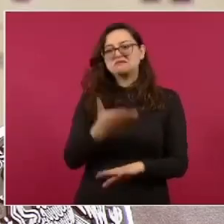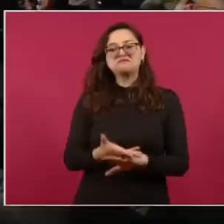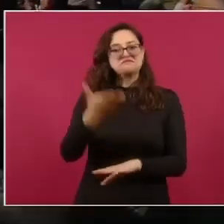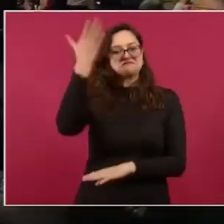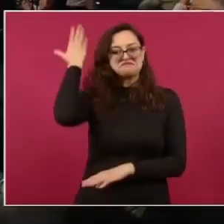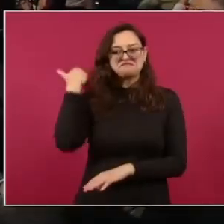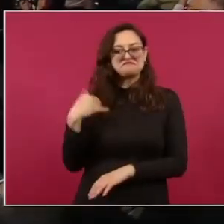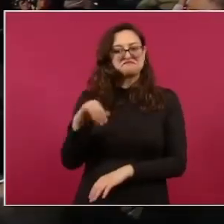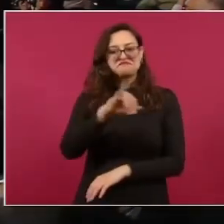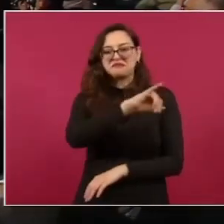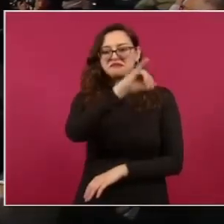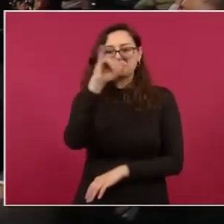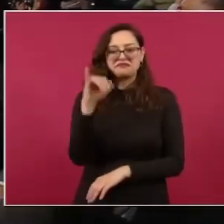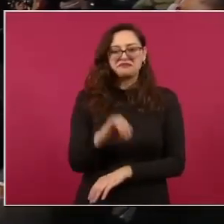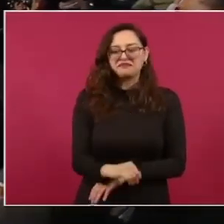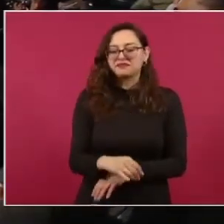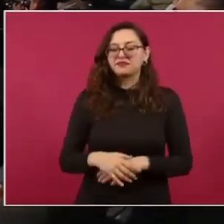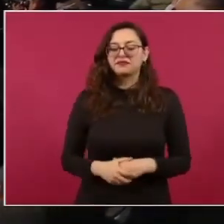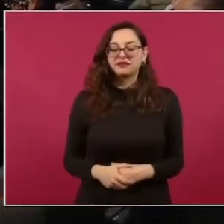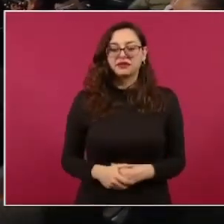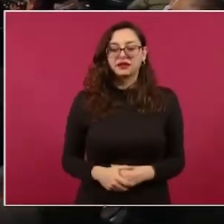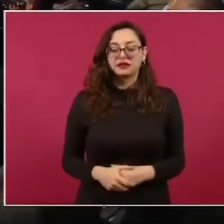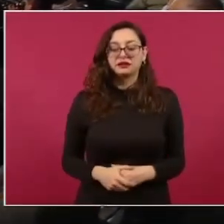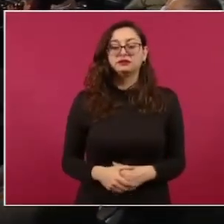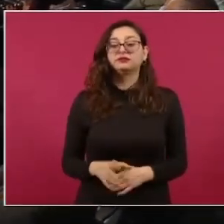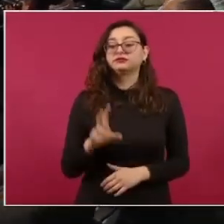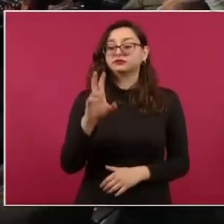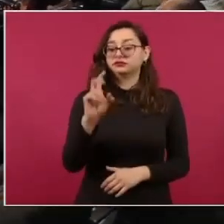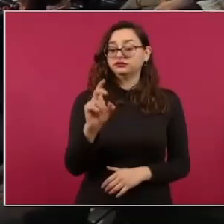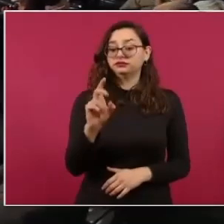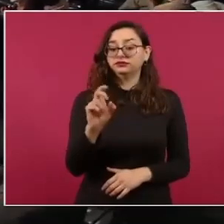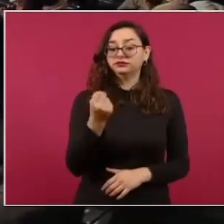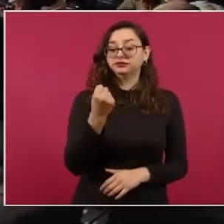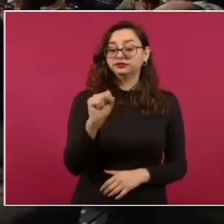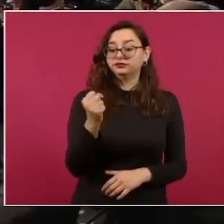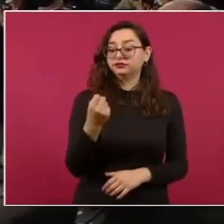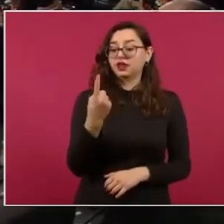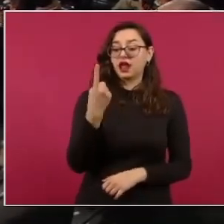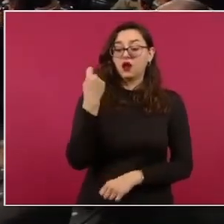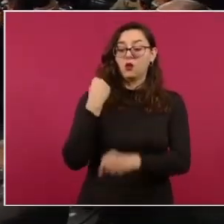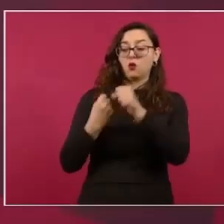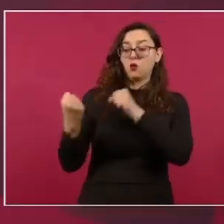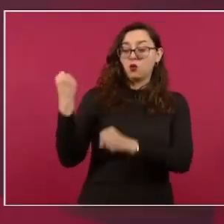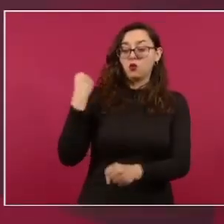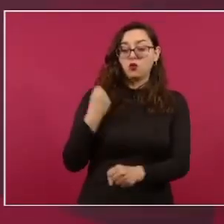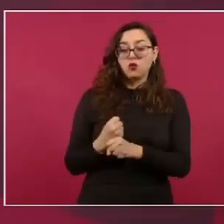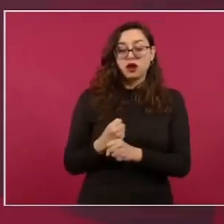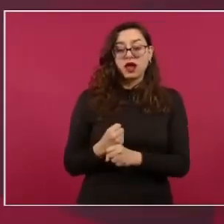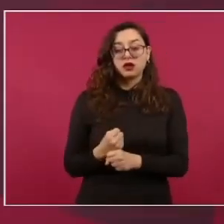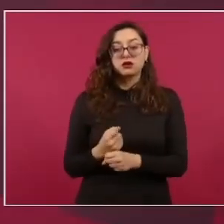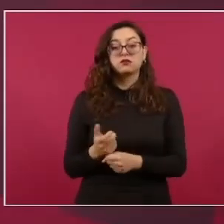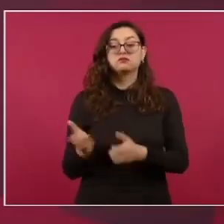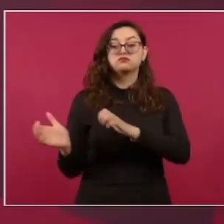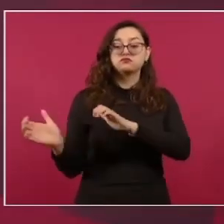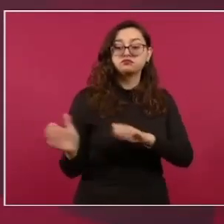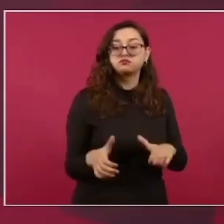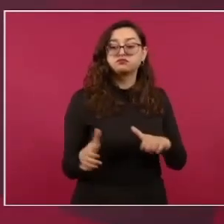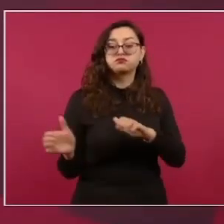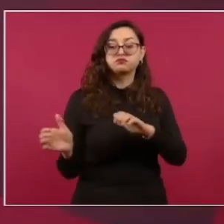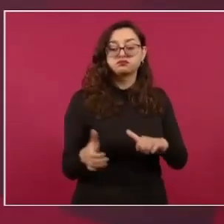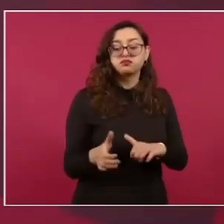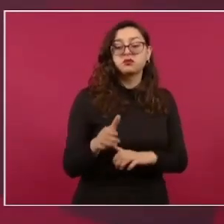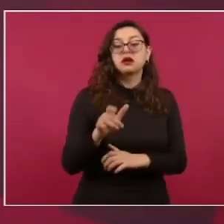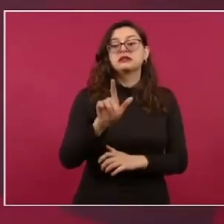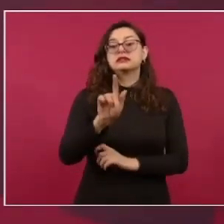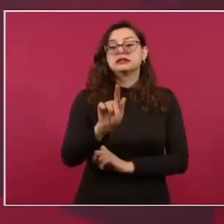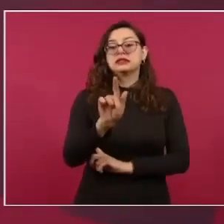Con cifras del propio instituto, al 30 de septiembre del año pasado, sabemos que existen más de